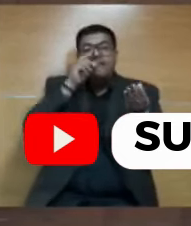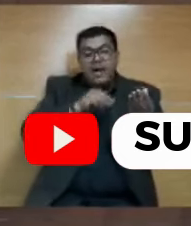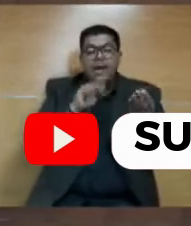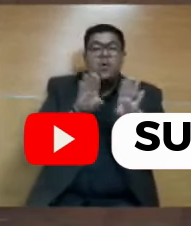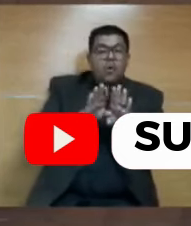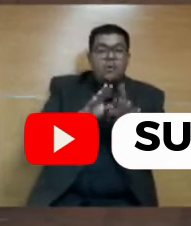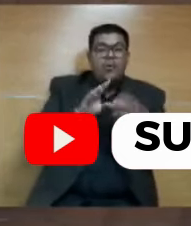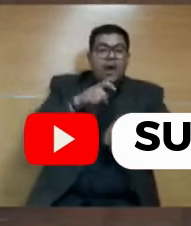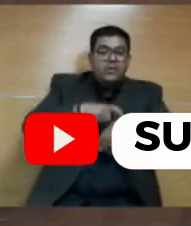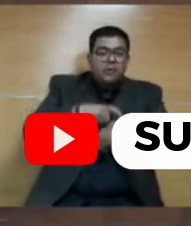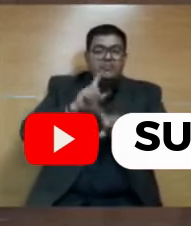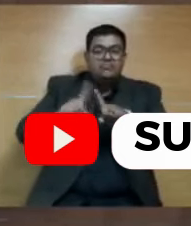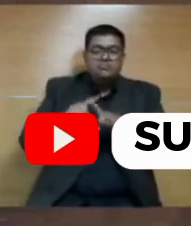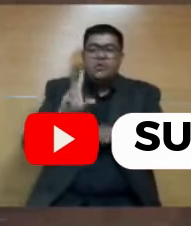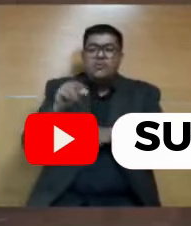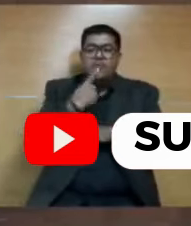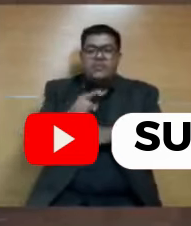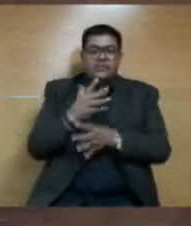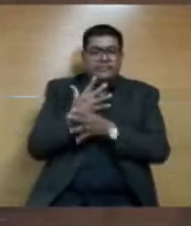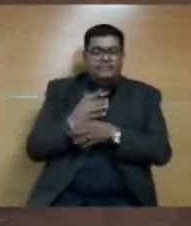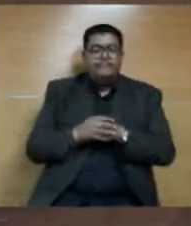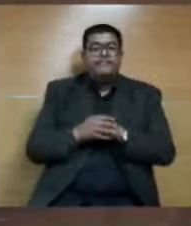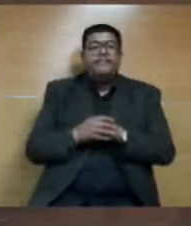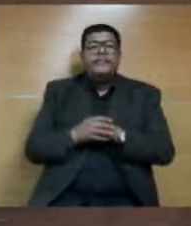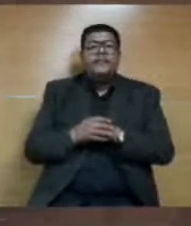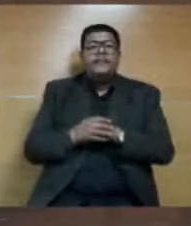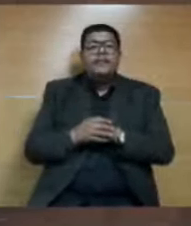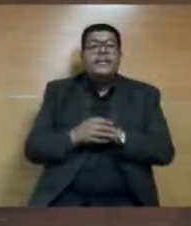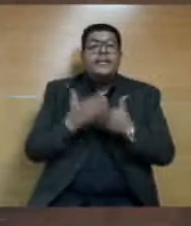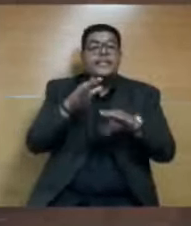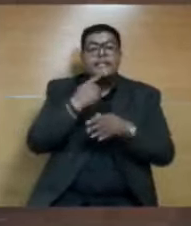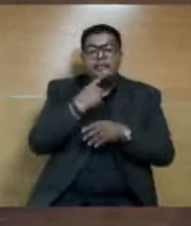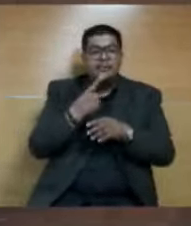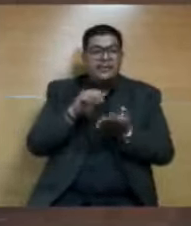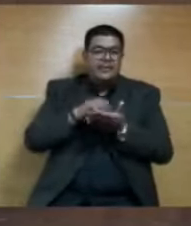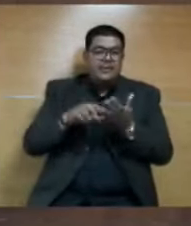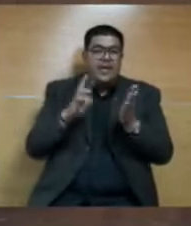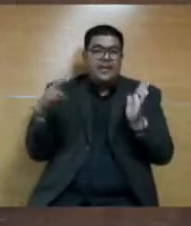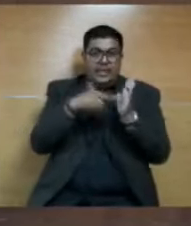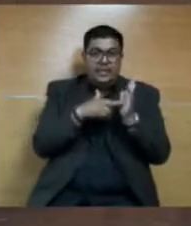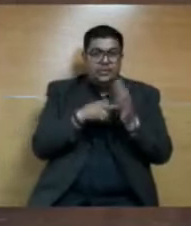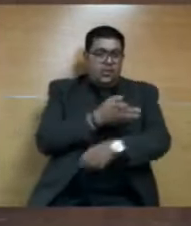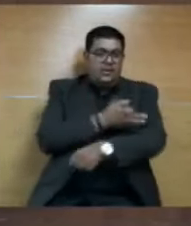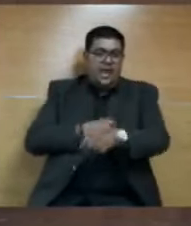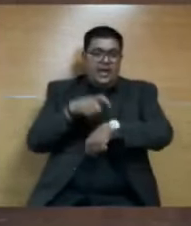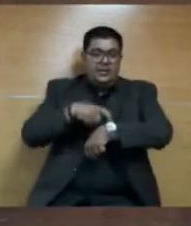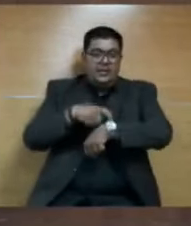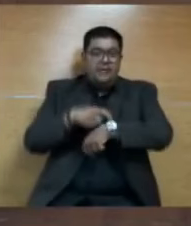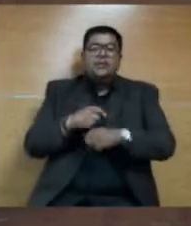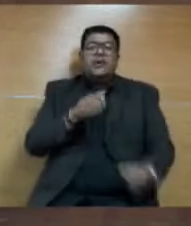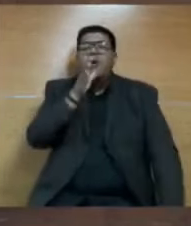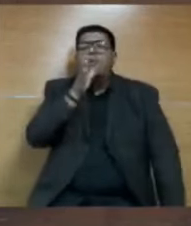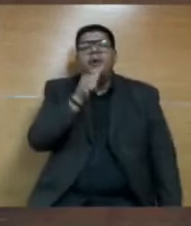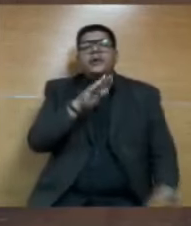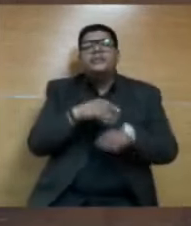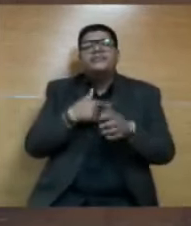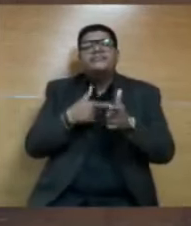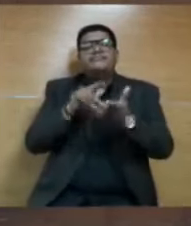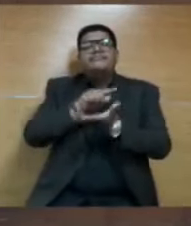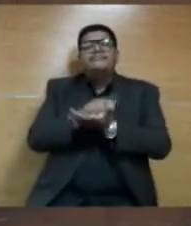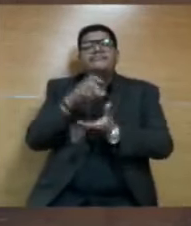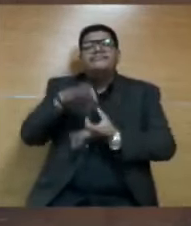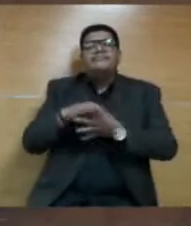supuestas intermitencias. Por lo que se refiere al agravio relacionado con registros extemporáneos, se propone declararlo inoperante, porque la